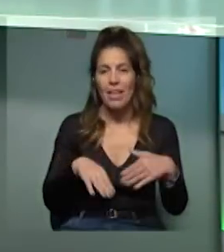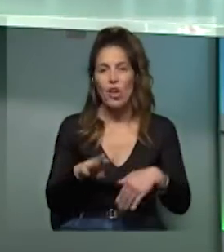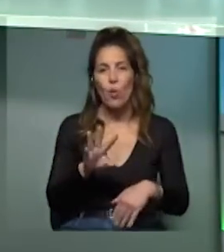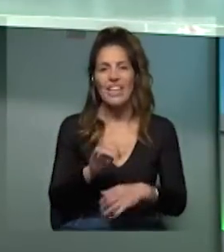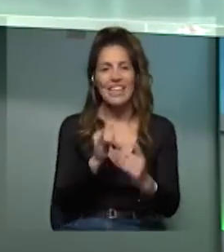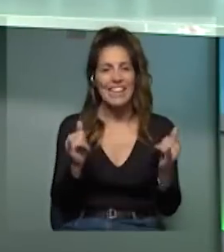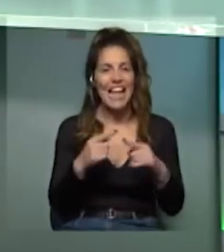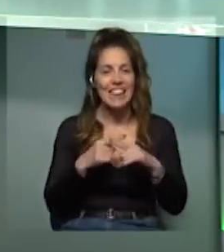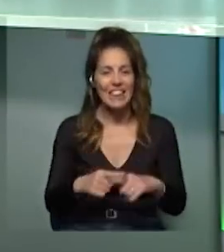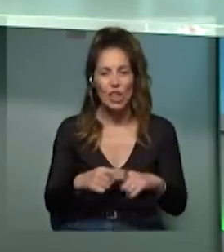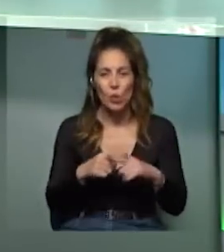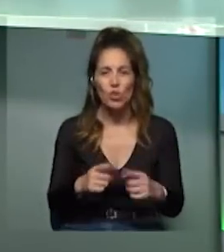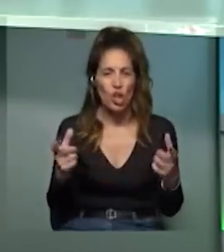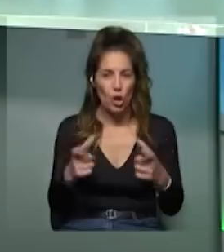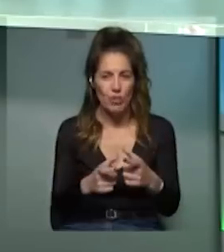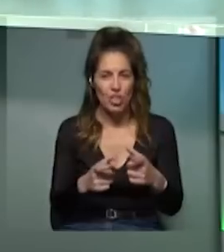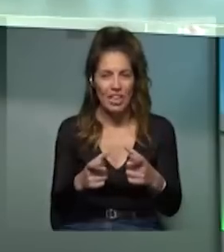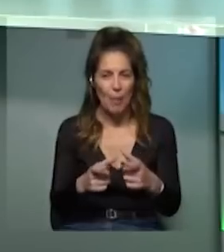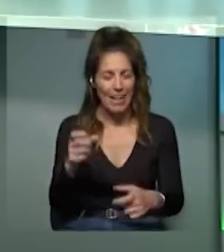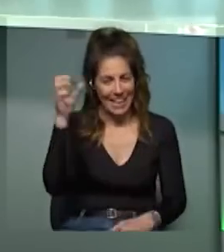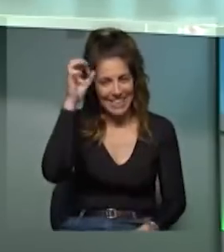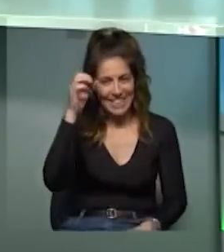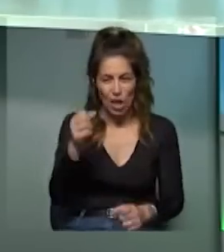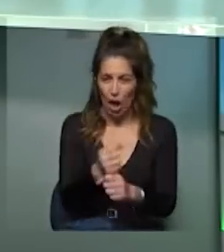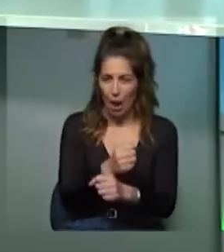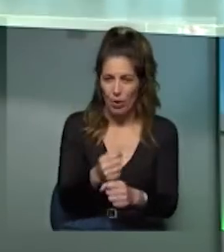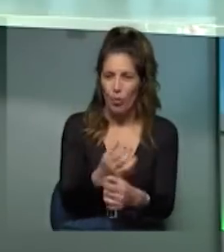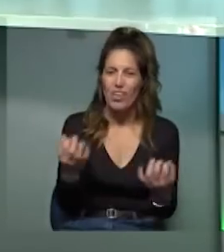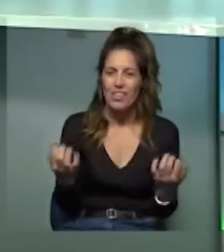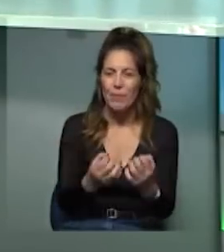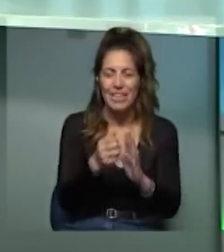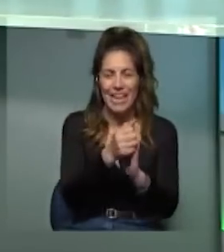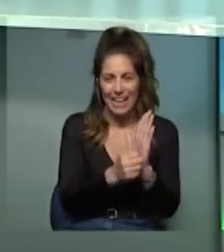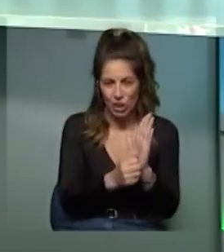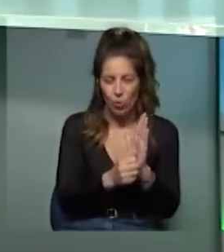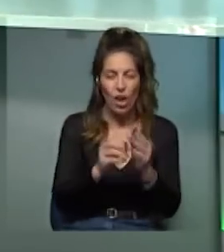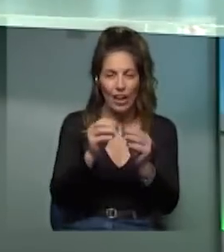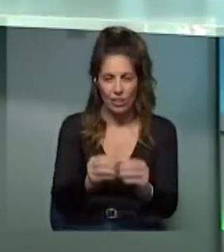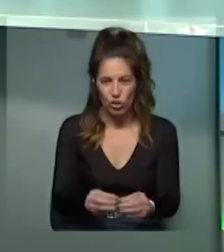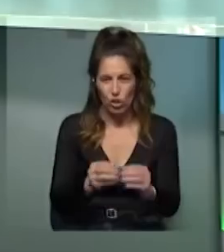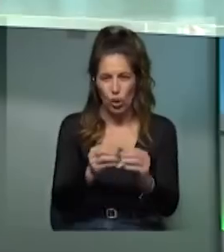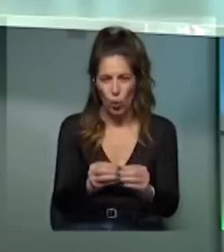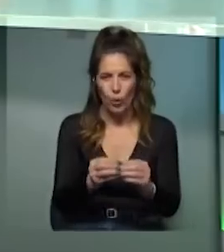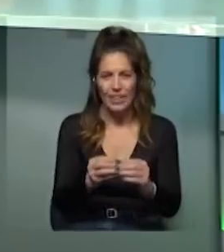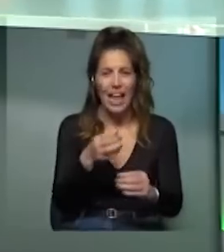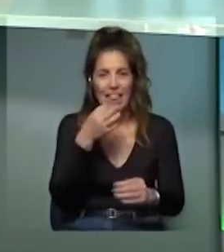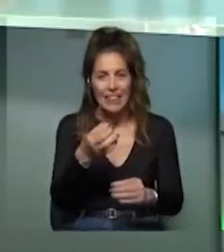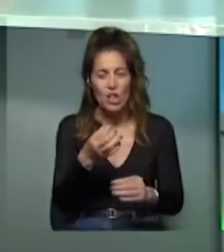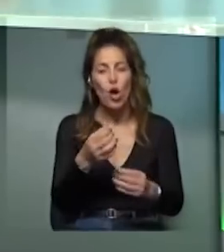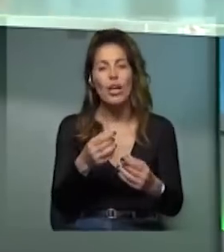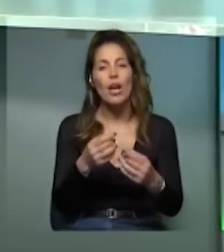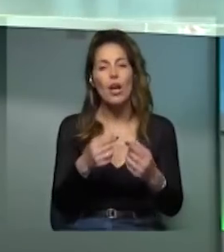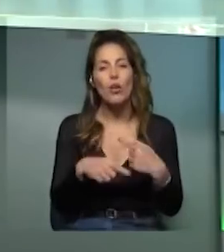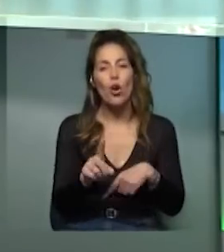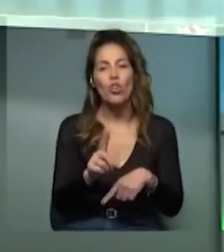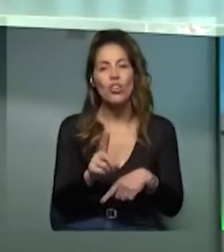de excusiones en Comisión la cámara de senadores aprobó en particular el articulado de la rendición de cuentas y ejecutación presupuestal